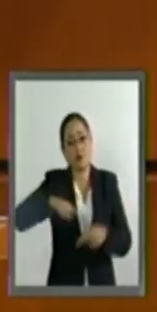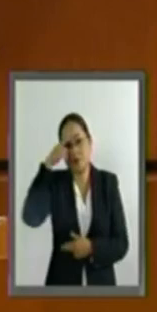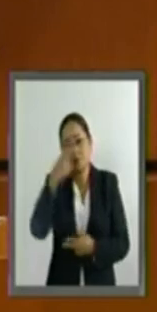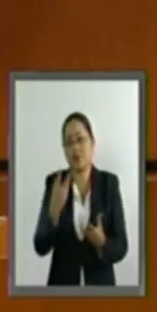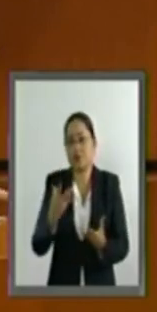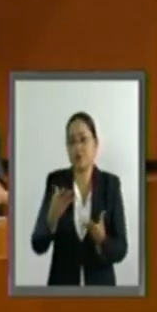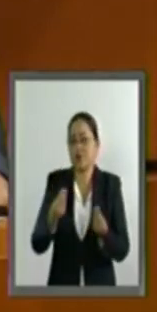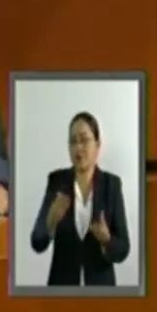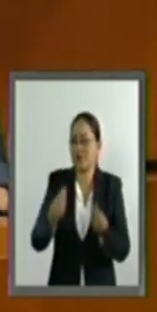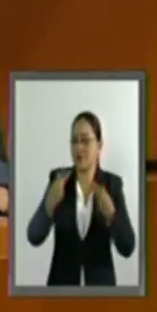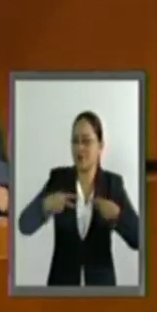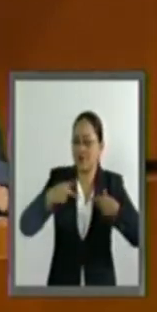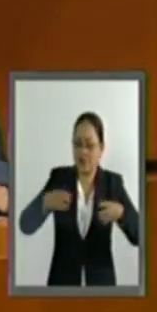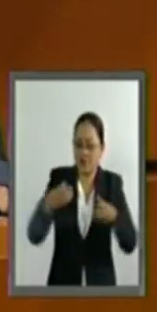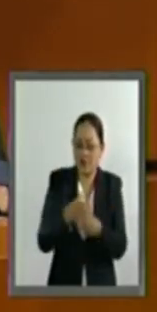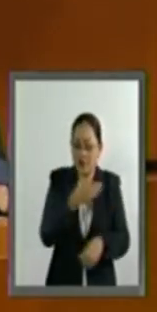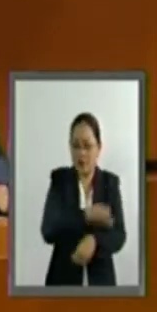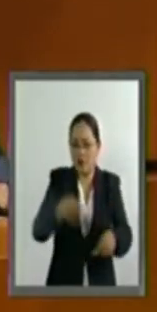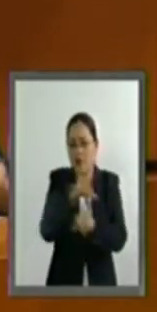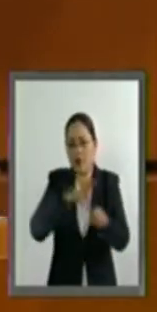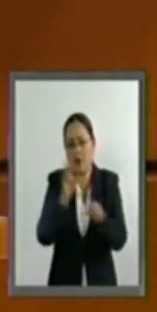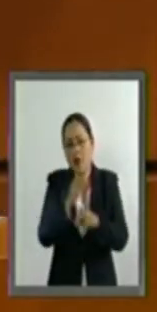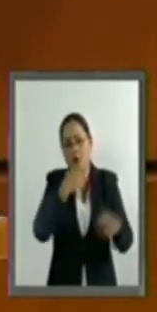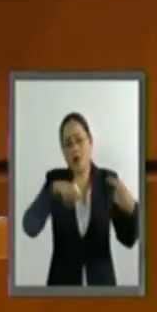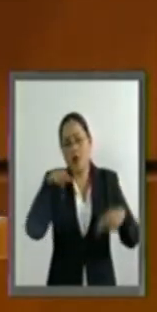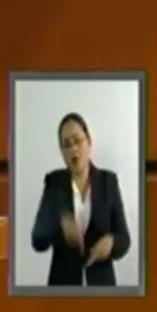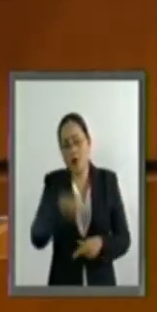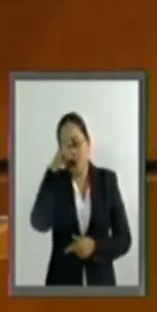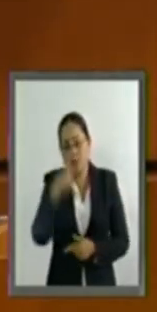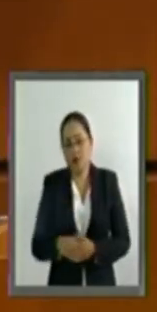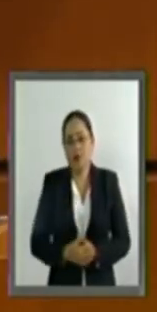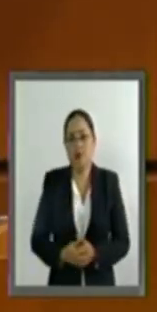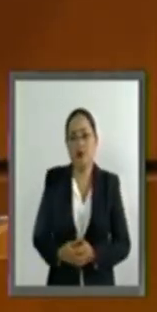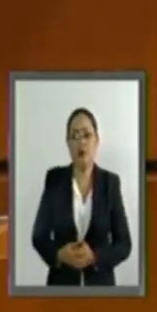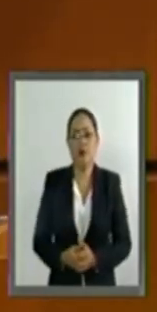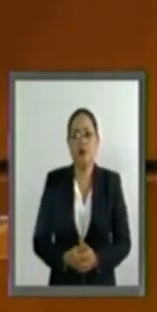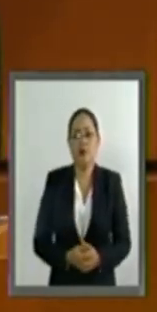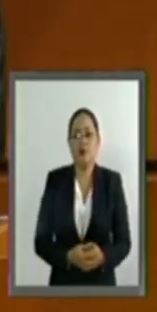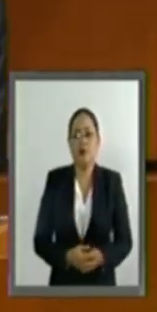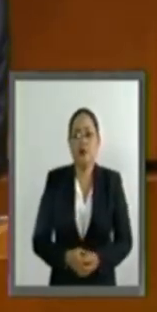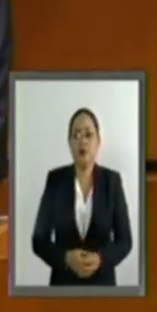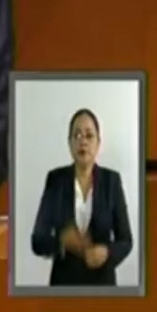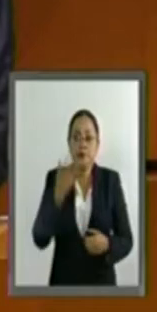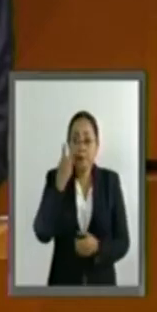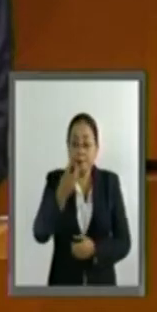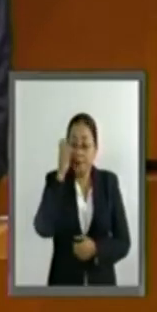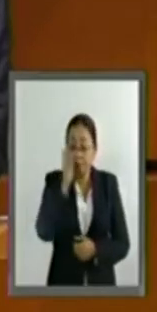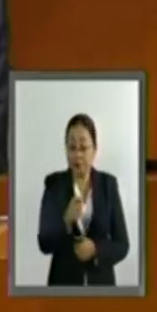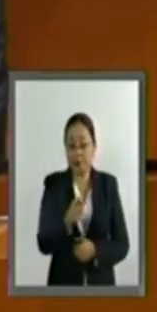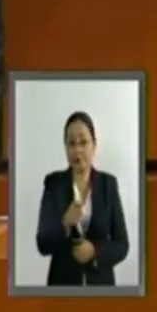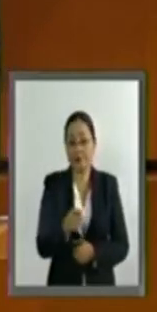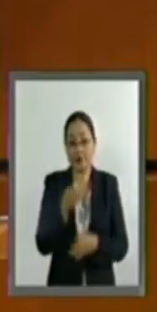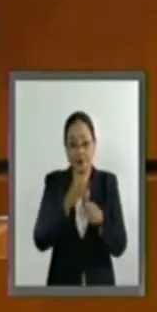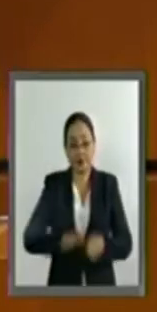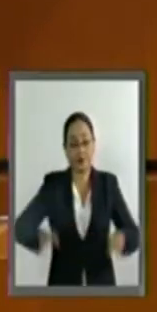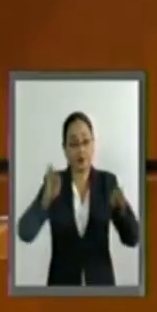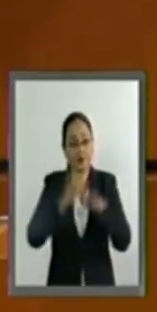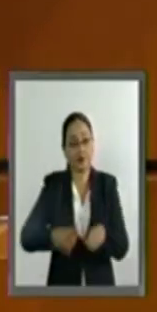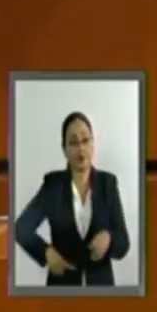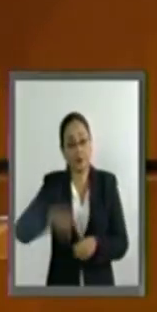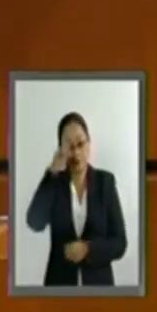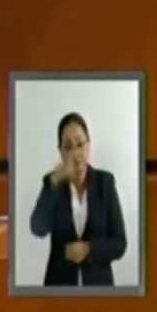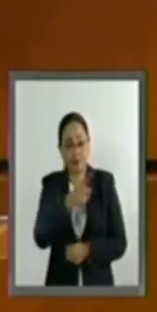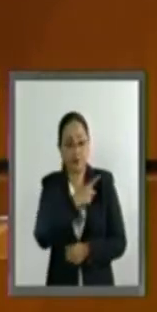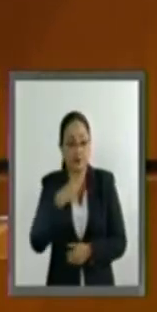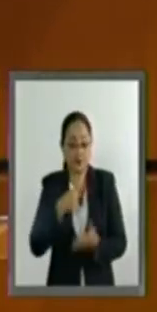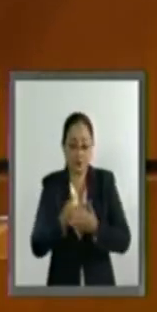familias enteras de mexicanos residentes en el vecino país del norte. Esto hace indispensable que el Estado mexicano se